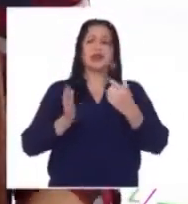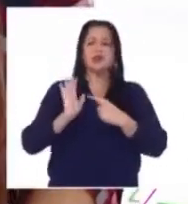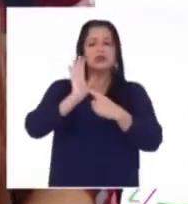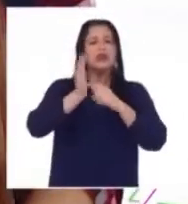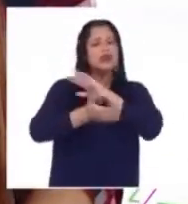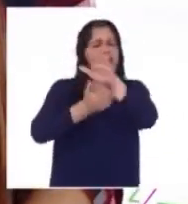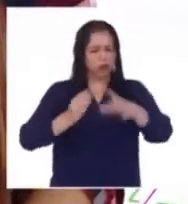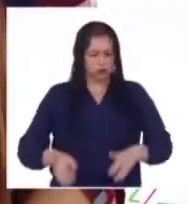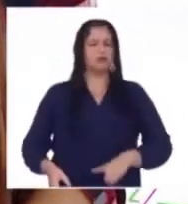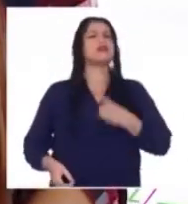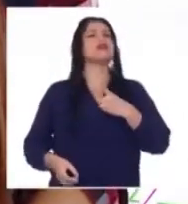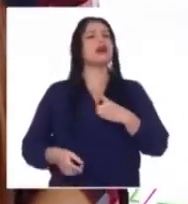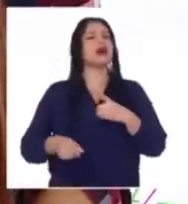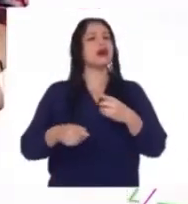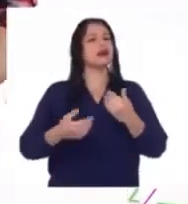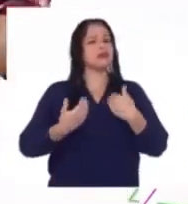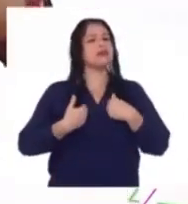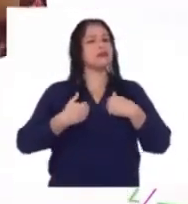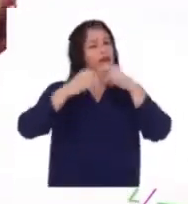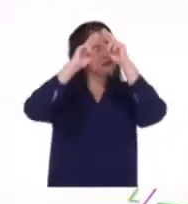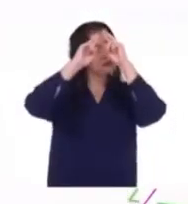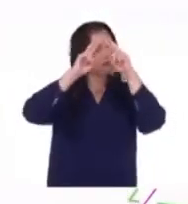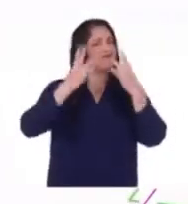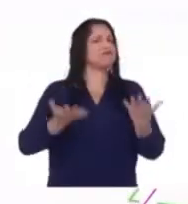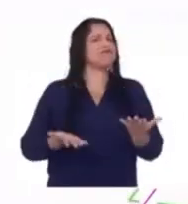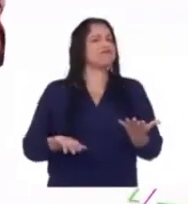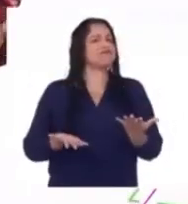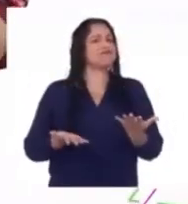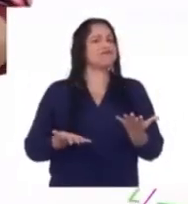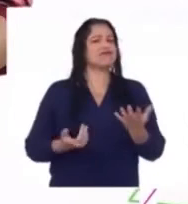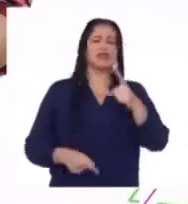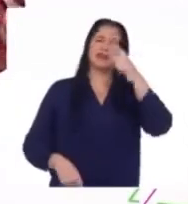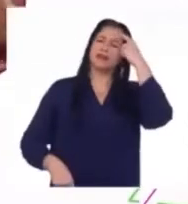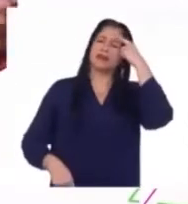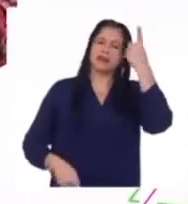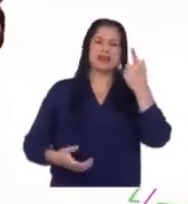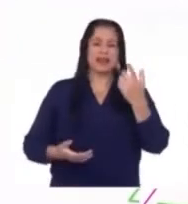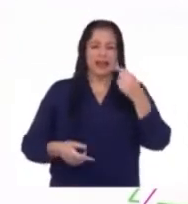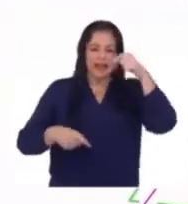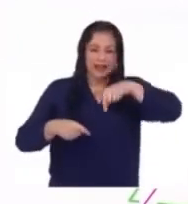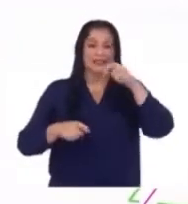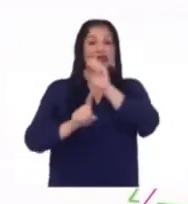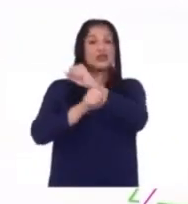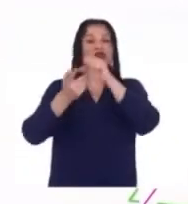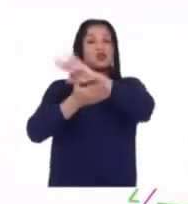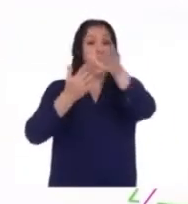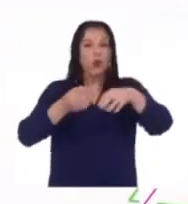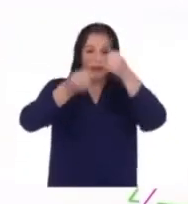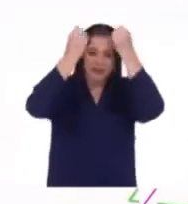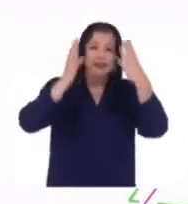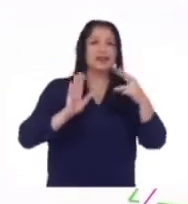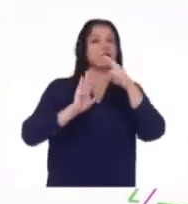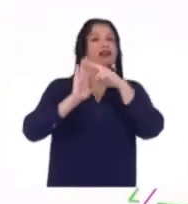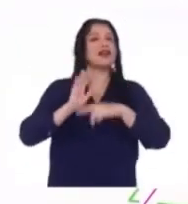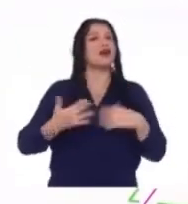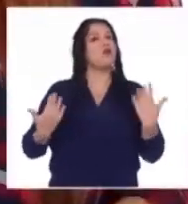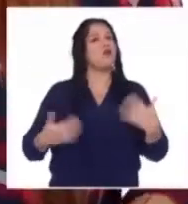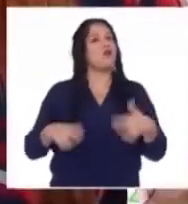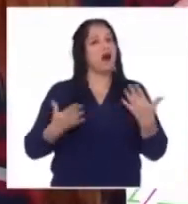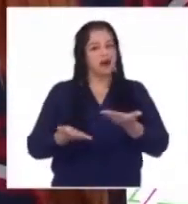somos dignos de respeto. ¿Se imaginan si en nuestra sociedad todos cumpliéramos esas reglas? ¿Cómo